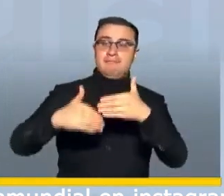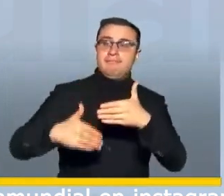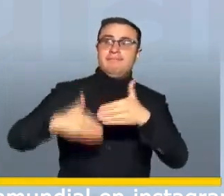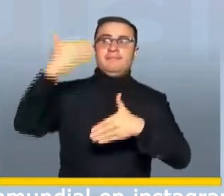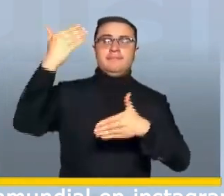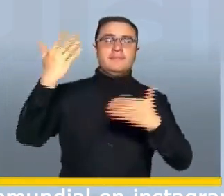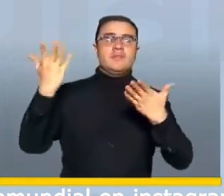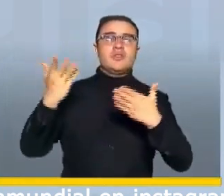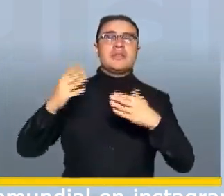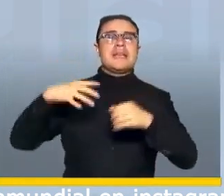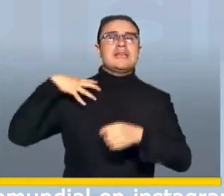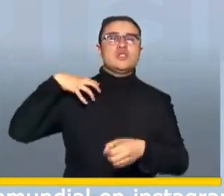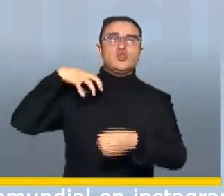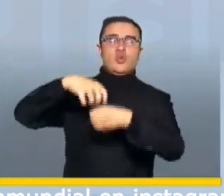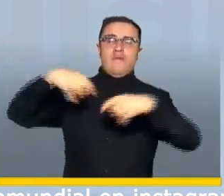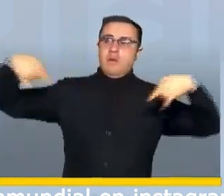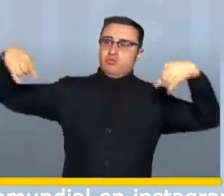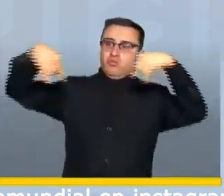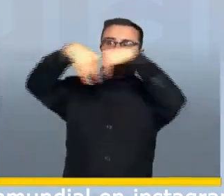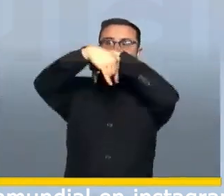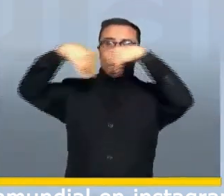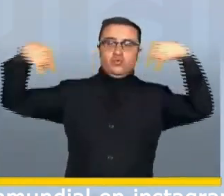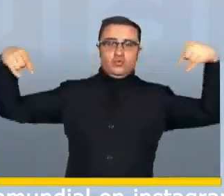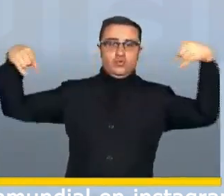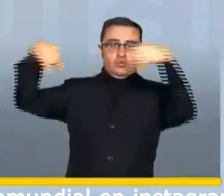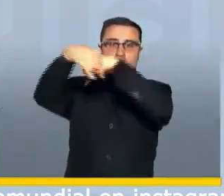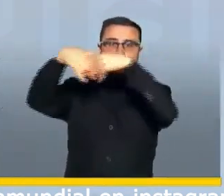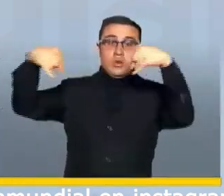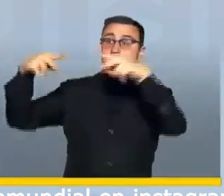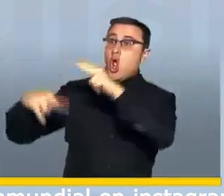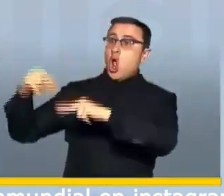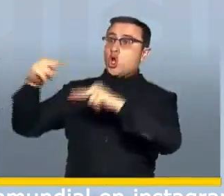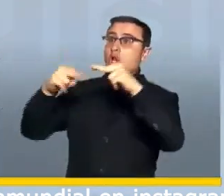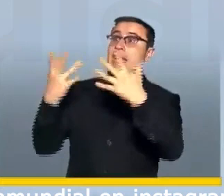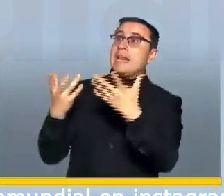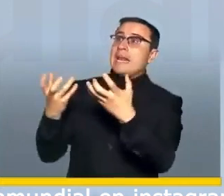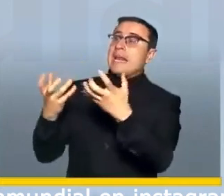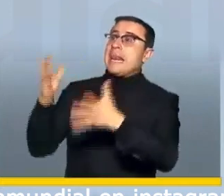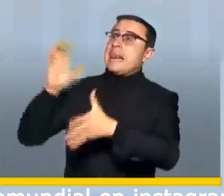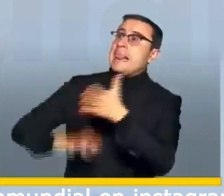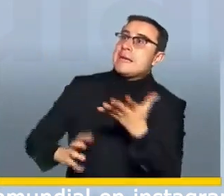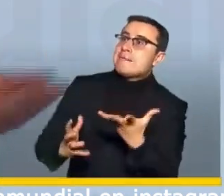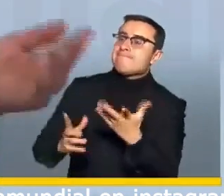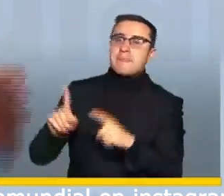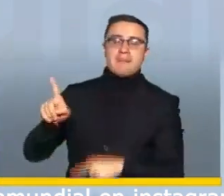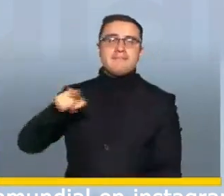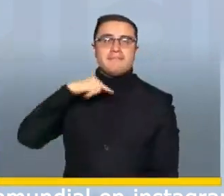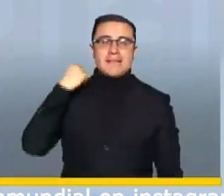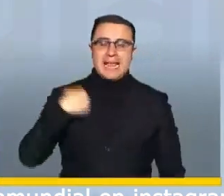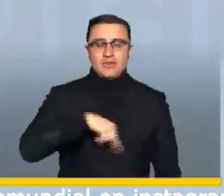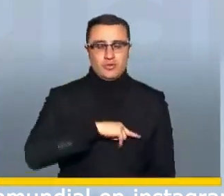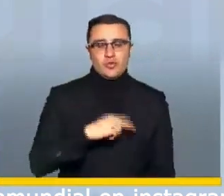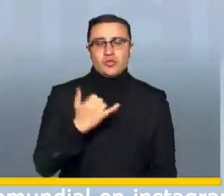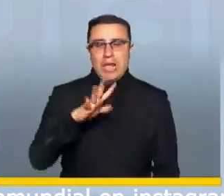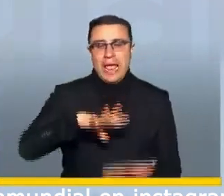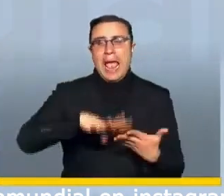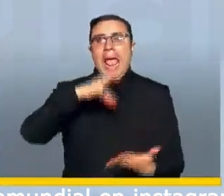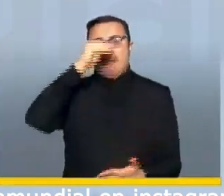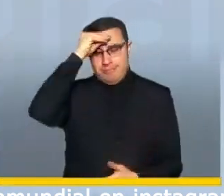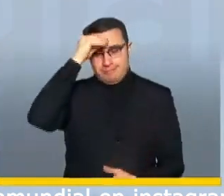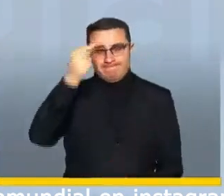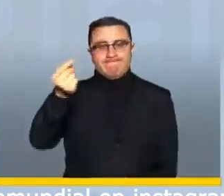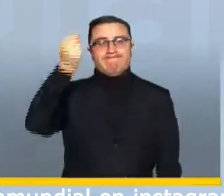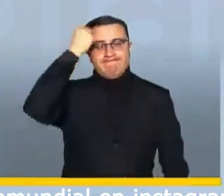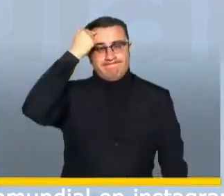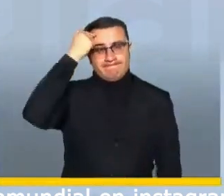el cable de Ciudad Bolívar, no pudieron devolver la obra. Quisieron, pero no pudieron. Nosotros ya aprendimos la lección.